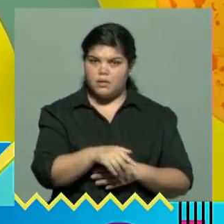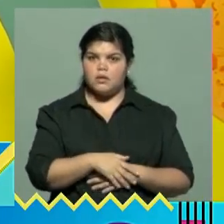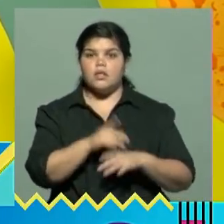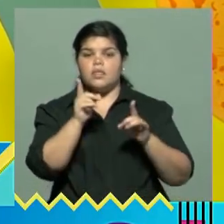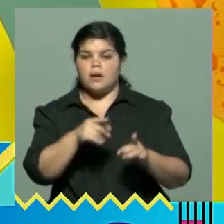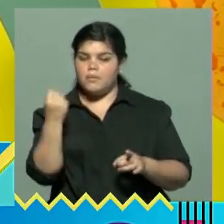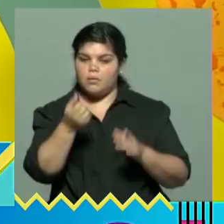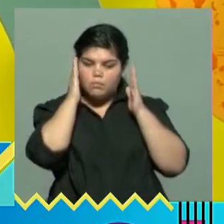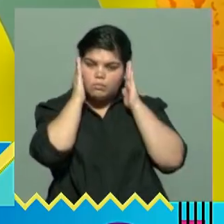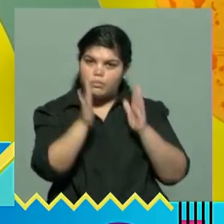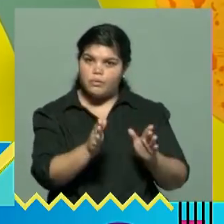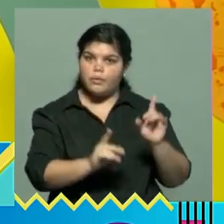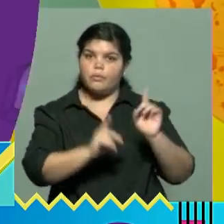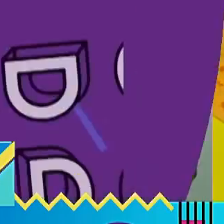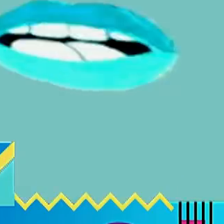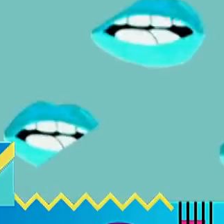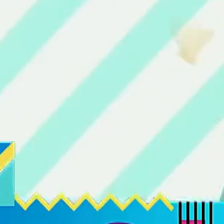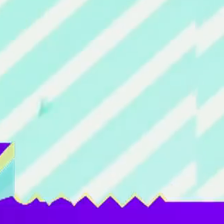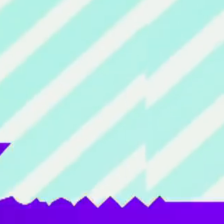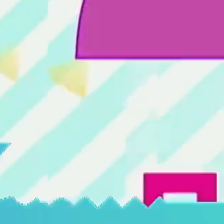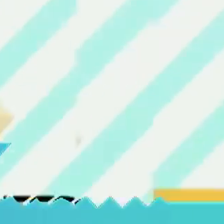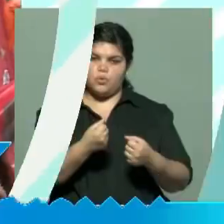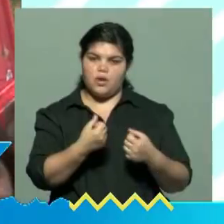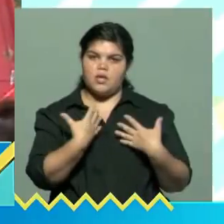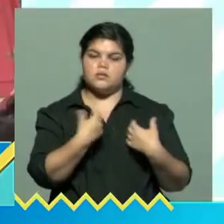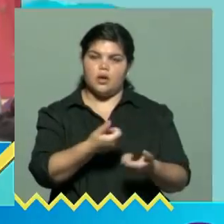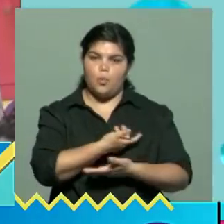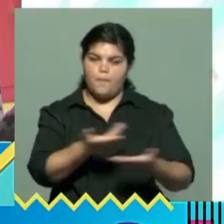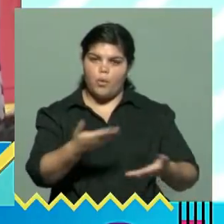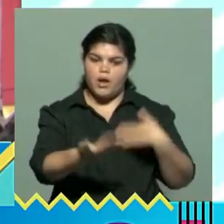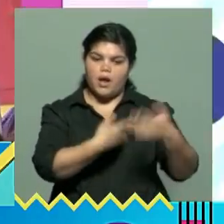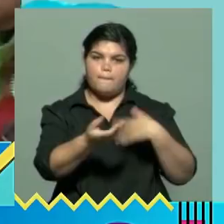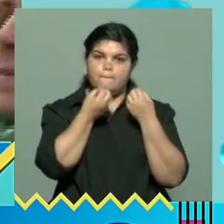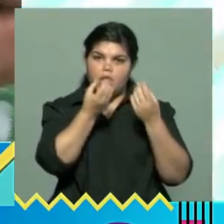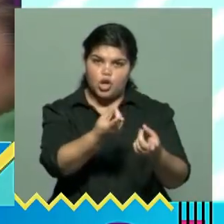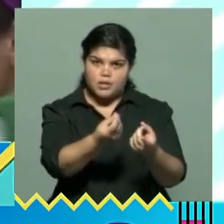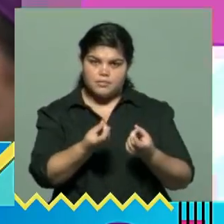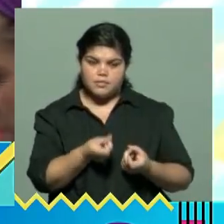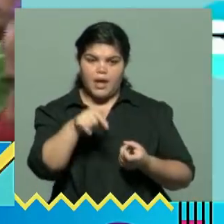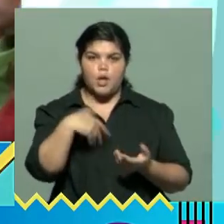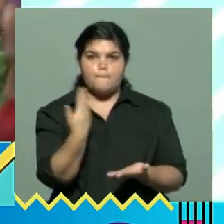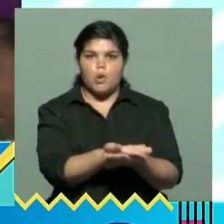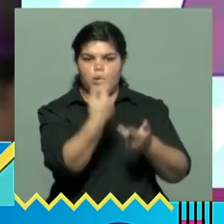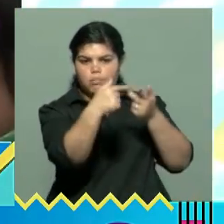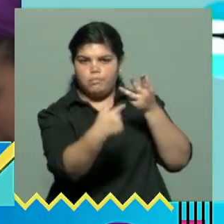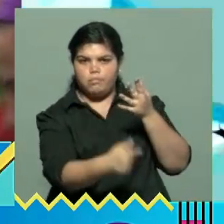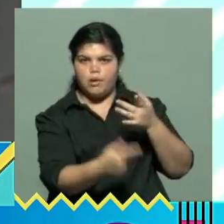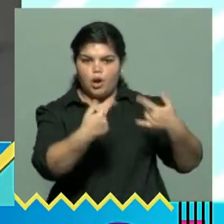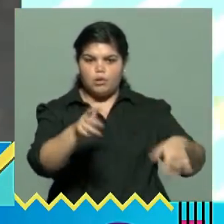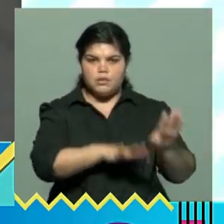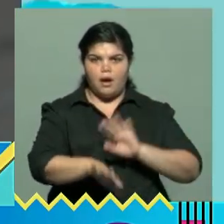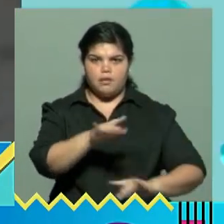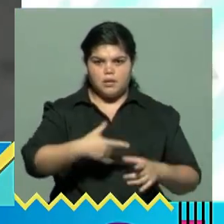que enfocarse es a mejorar el sistema de salud pública, que para eso los movimientos pro vida tienen un montón de propuestas y acciones concretas que